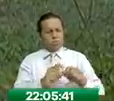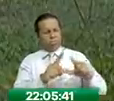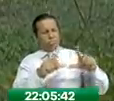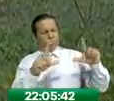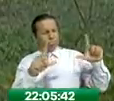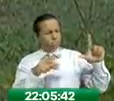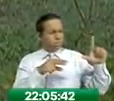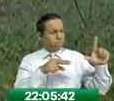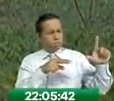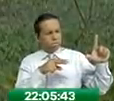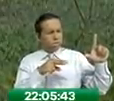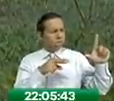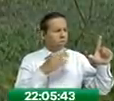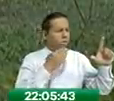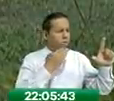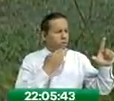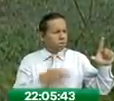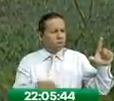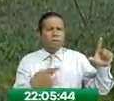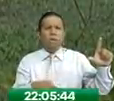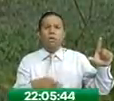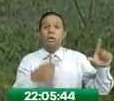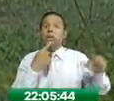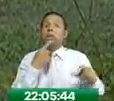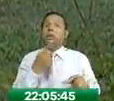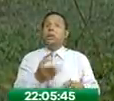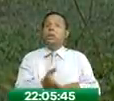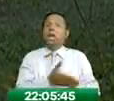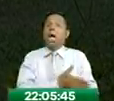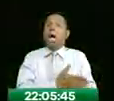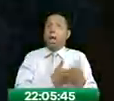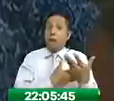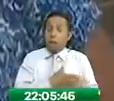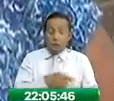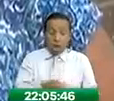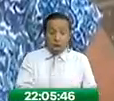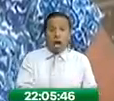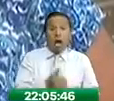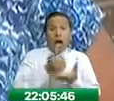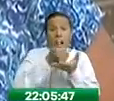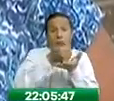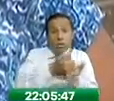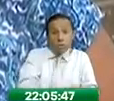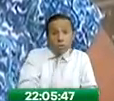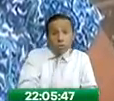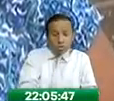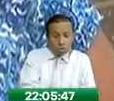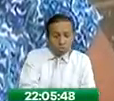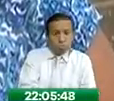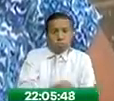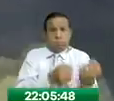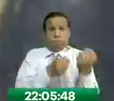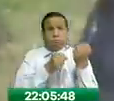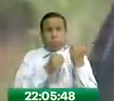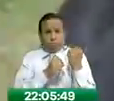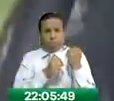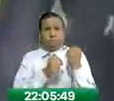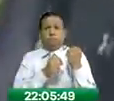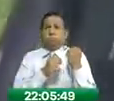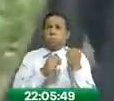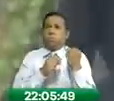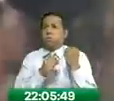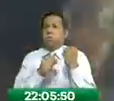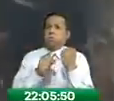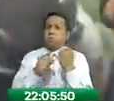sí fue retirado con vida desde el interior de la zanja. Pero ellos dicen una versión que ya mi hijo lo